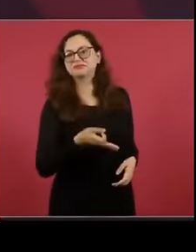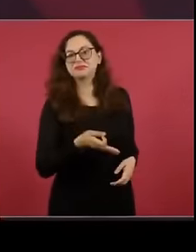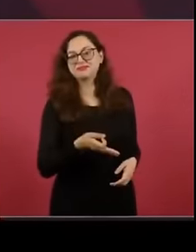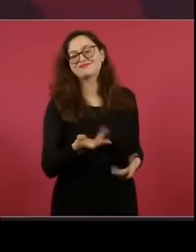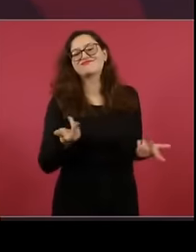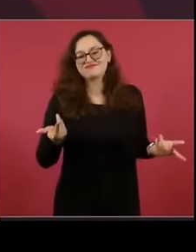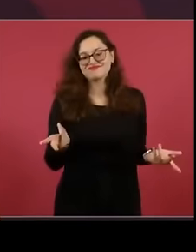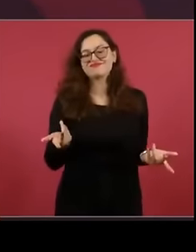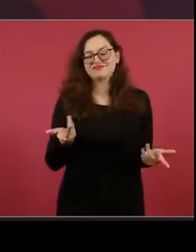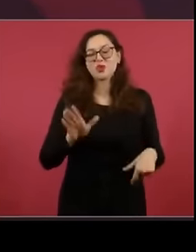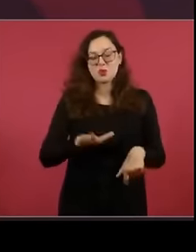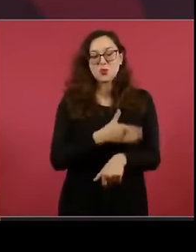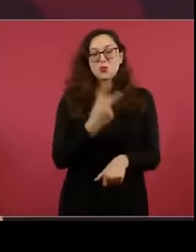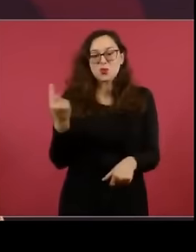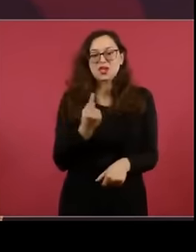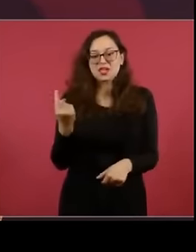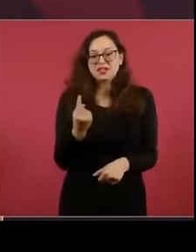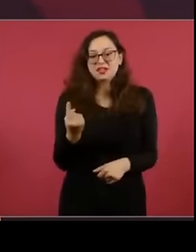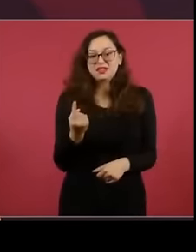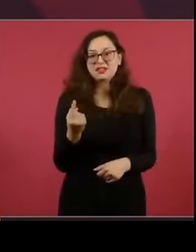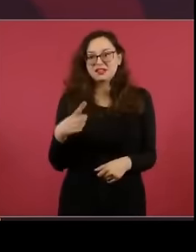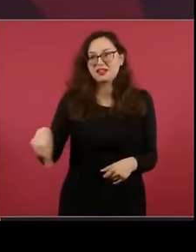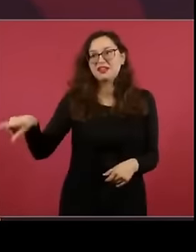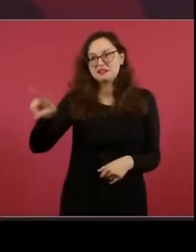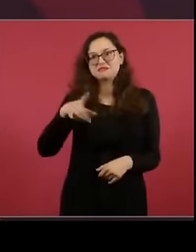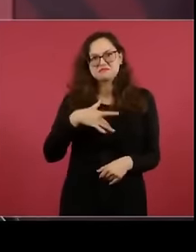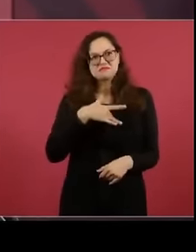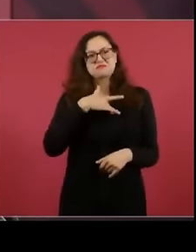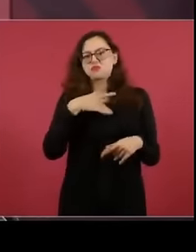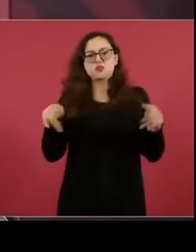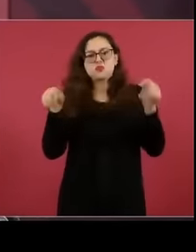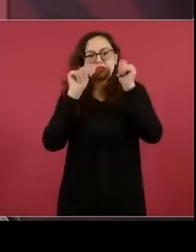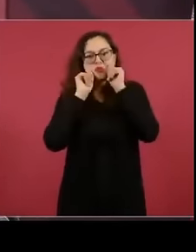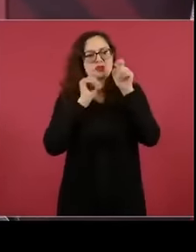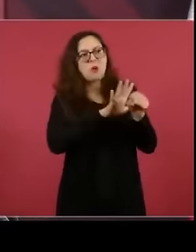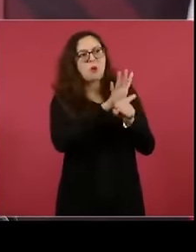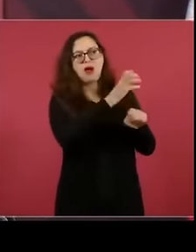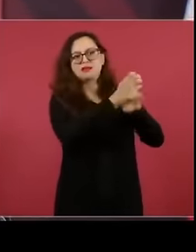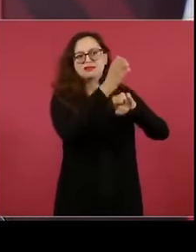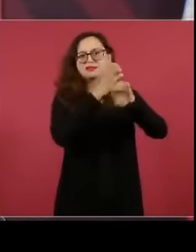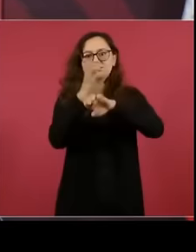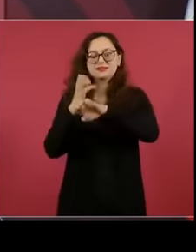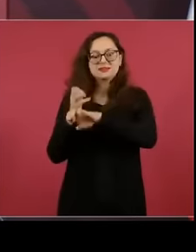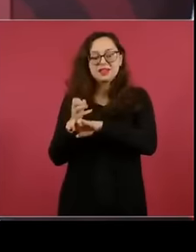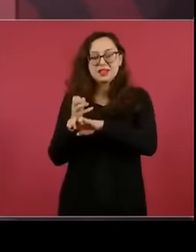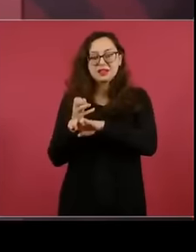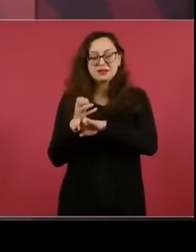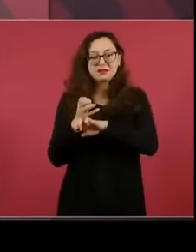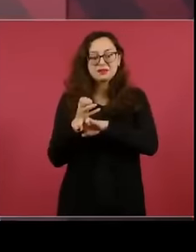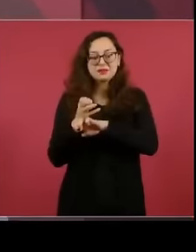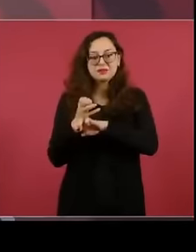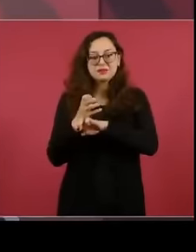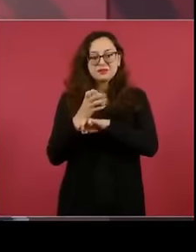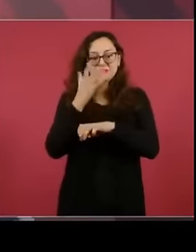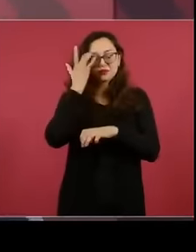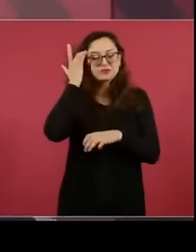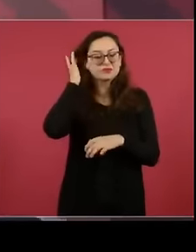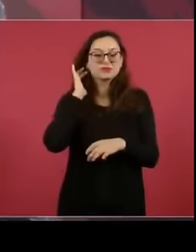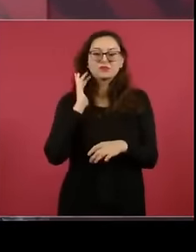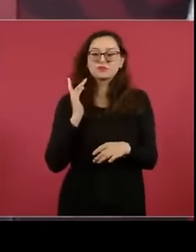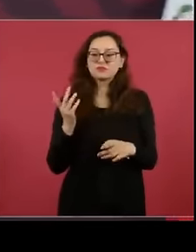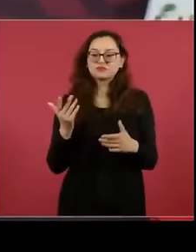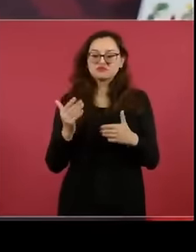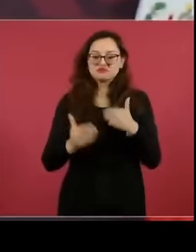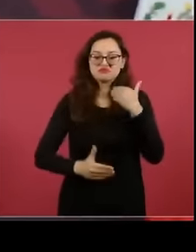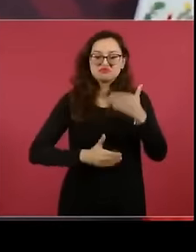que lo detuvieron Durante un año medio año dos años el presidente todo este plan ya estipulado Imagínate